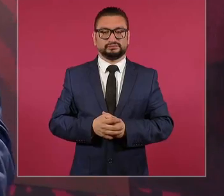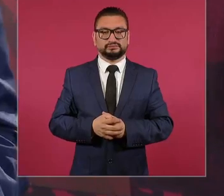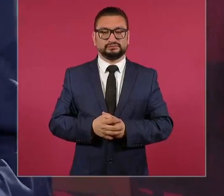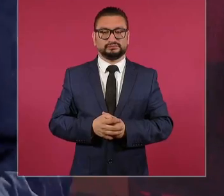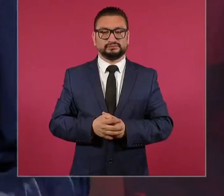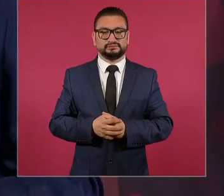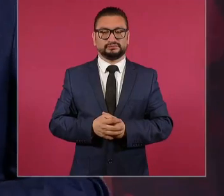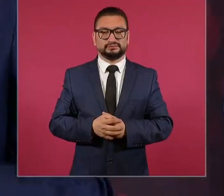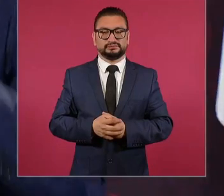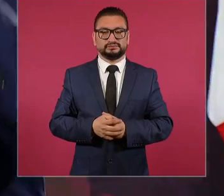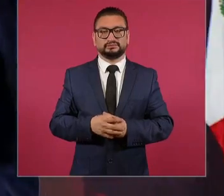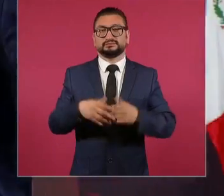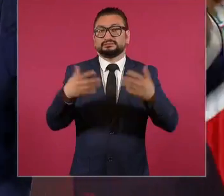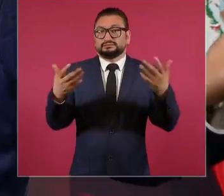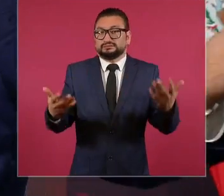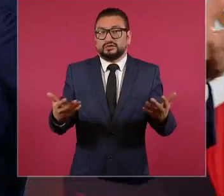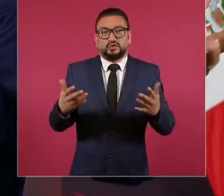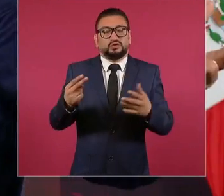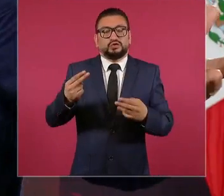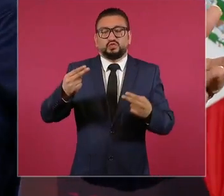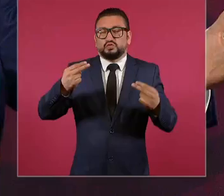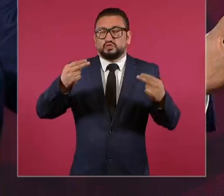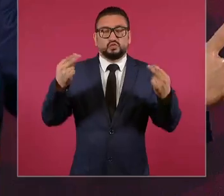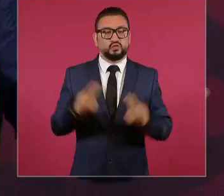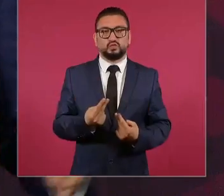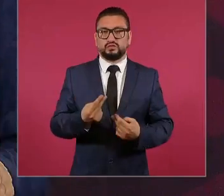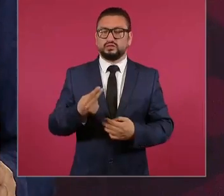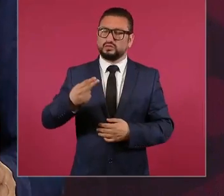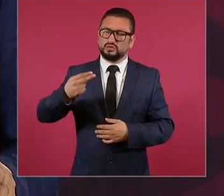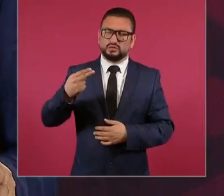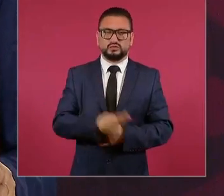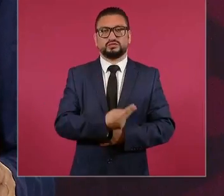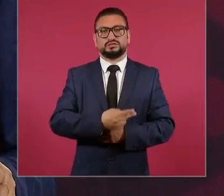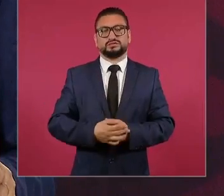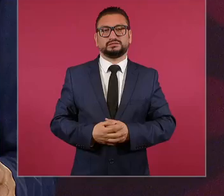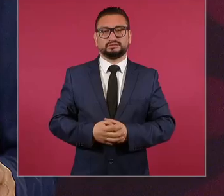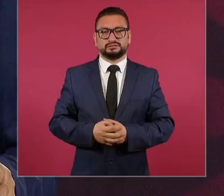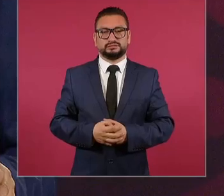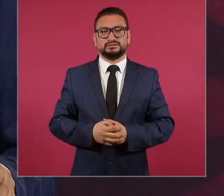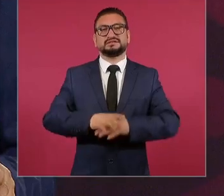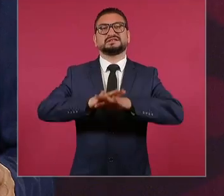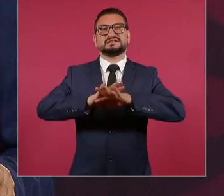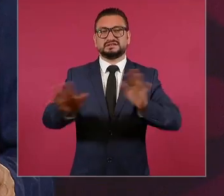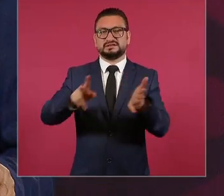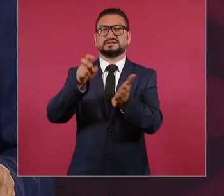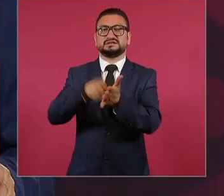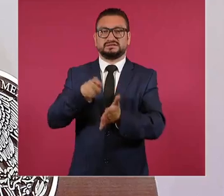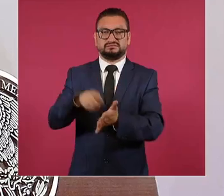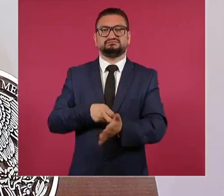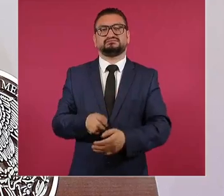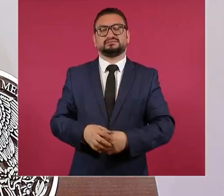Entonces, urge la reforma